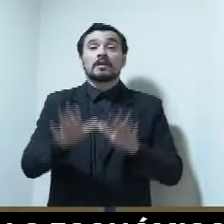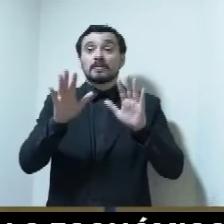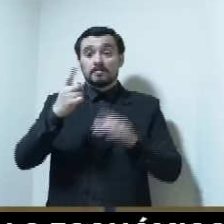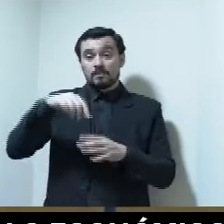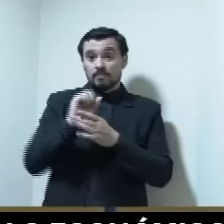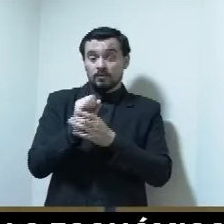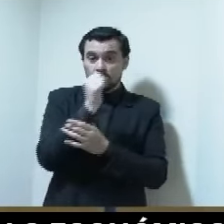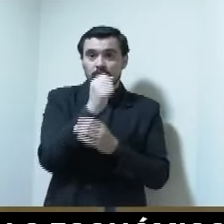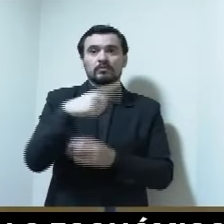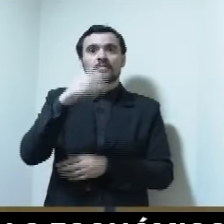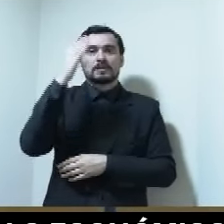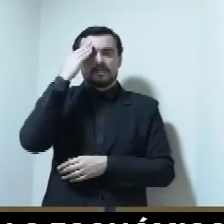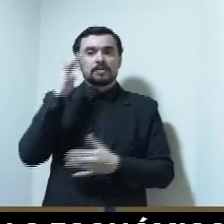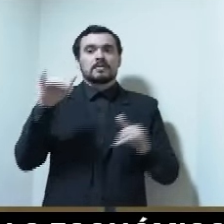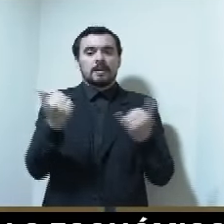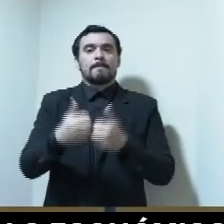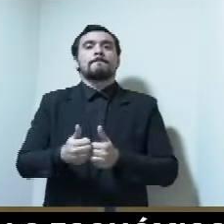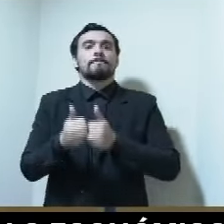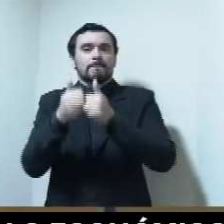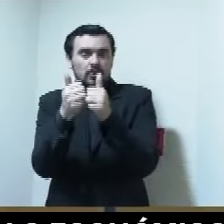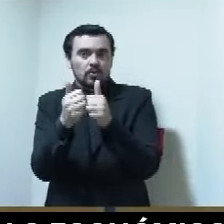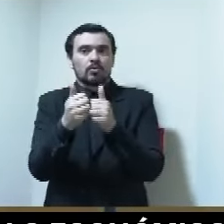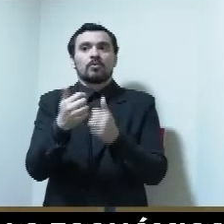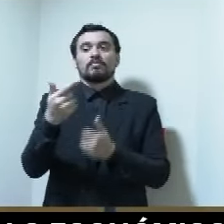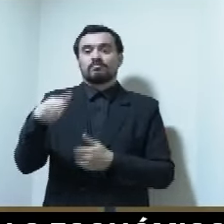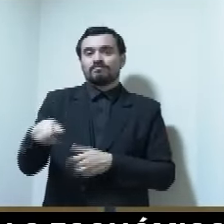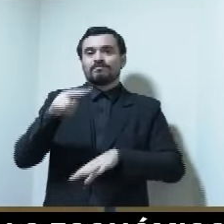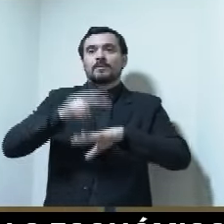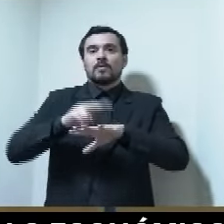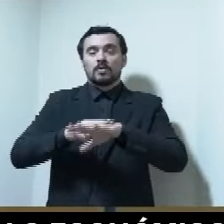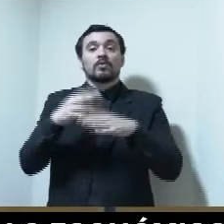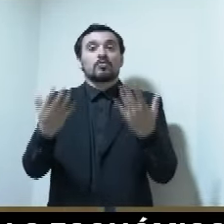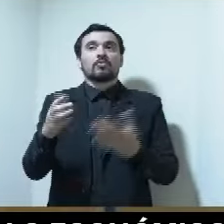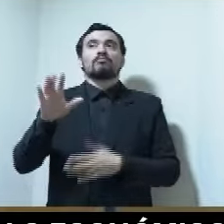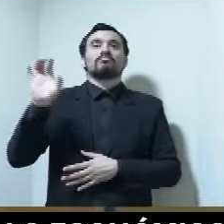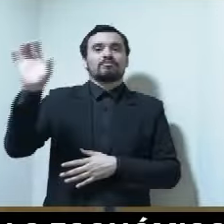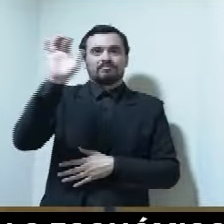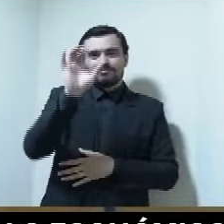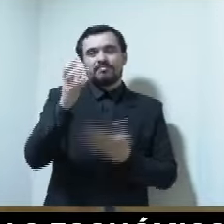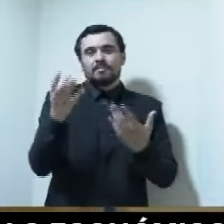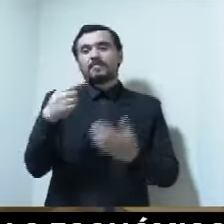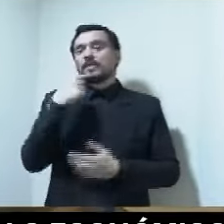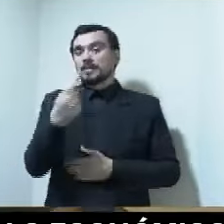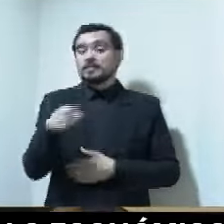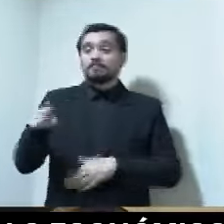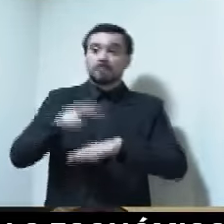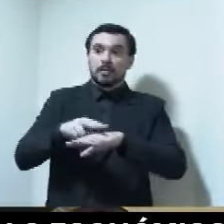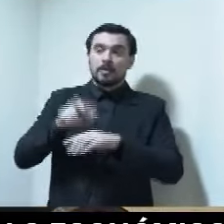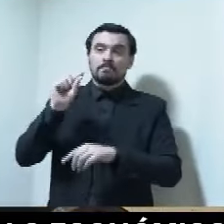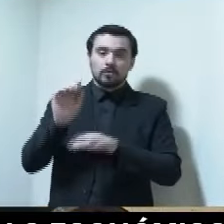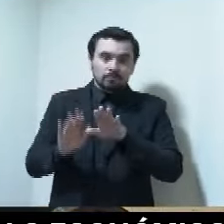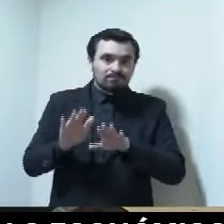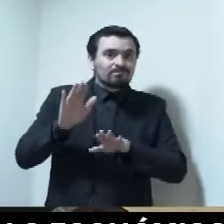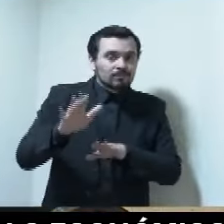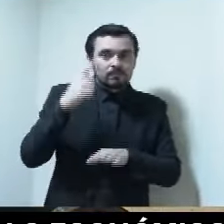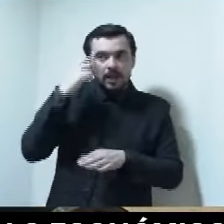han sido reconocidos con una mejora en la calificación crediticia de Paraguay por parte de Standard & Poor's, colocando al país a un paso del grado de